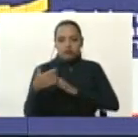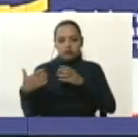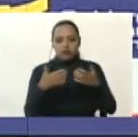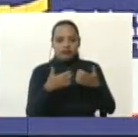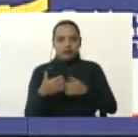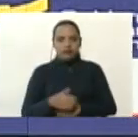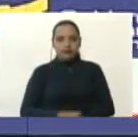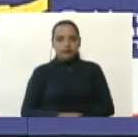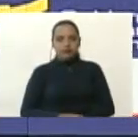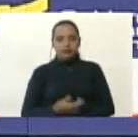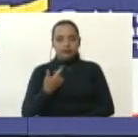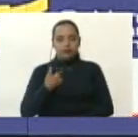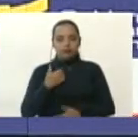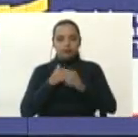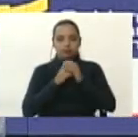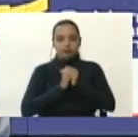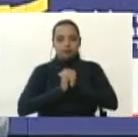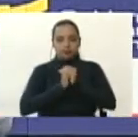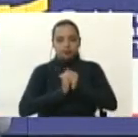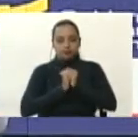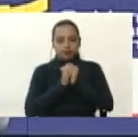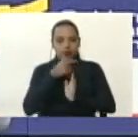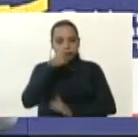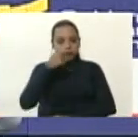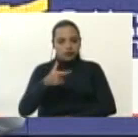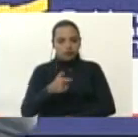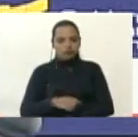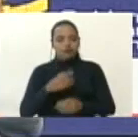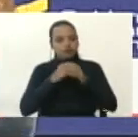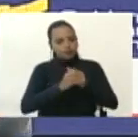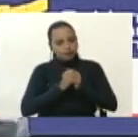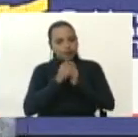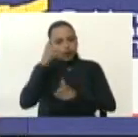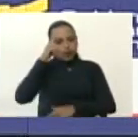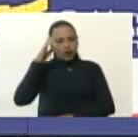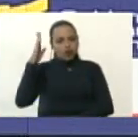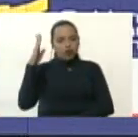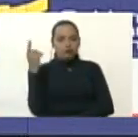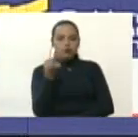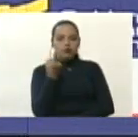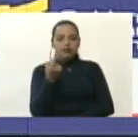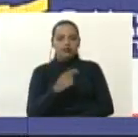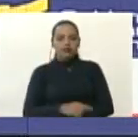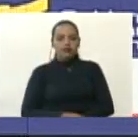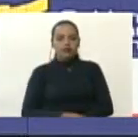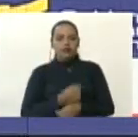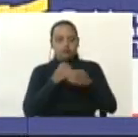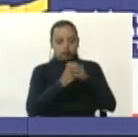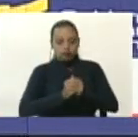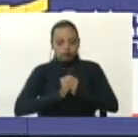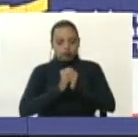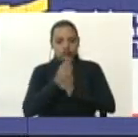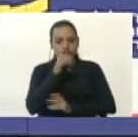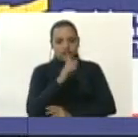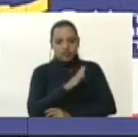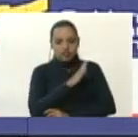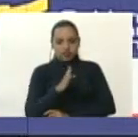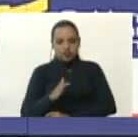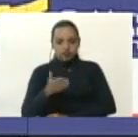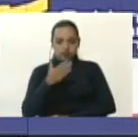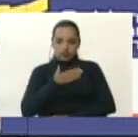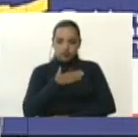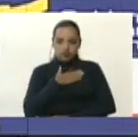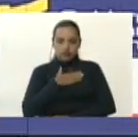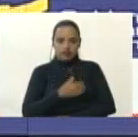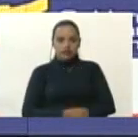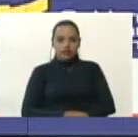Me encomiendo al pueblo, me encomiendo a Dios en primer lugar. Y pido sus bendiciones para mí y en este